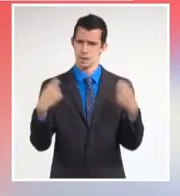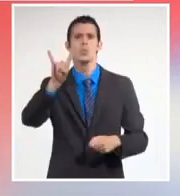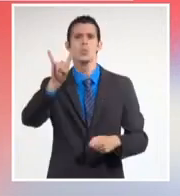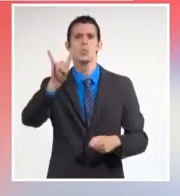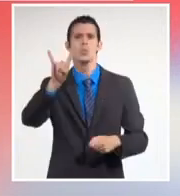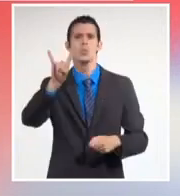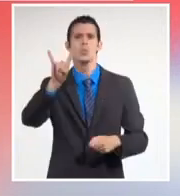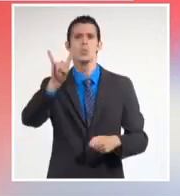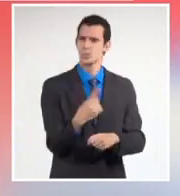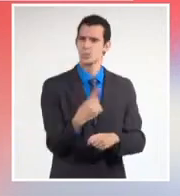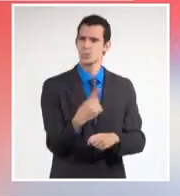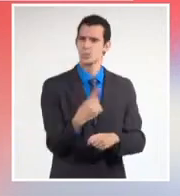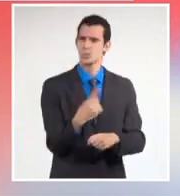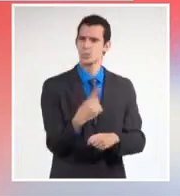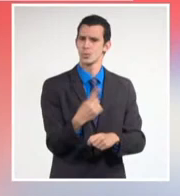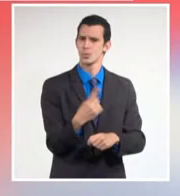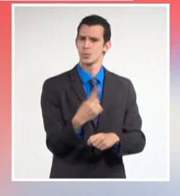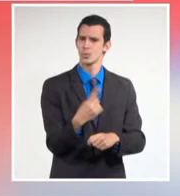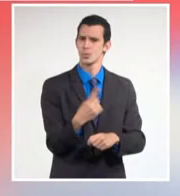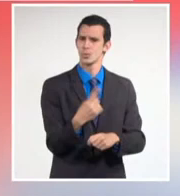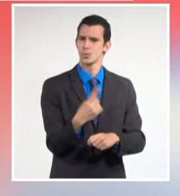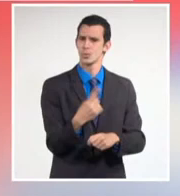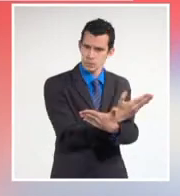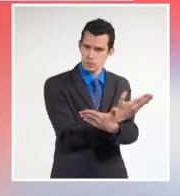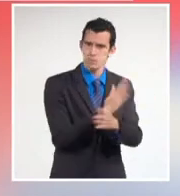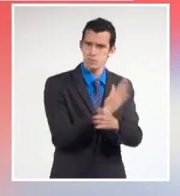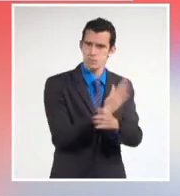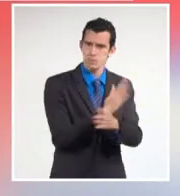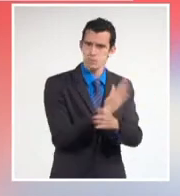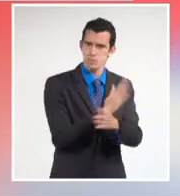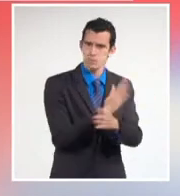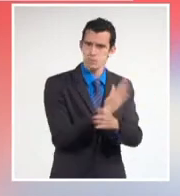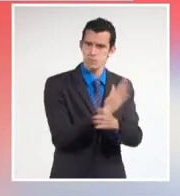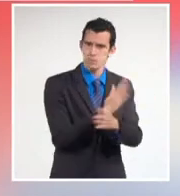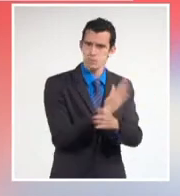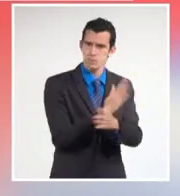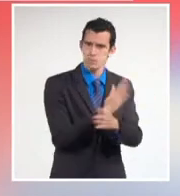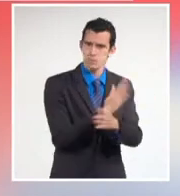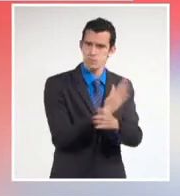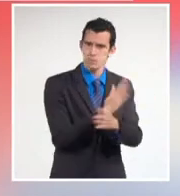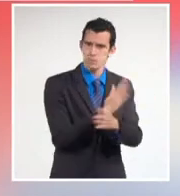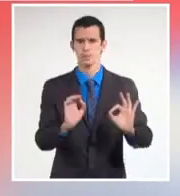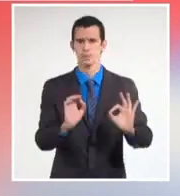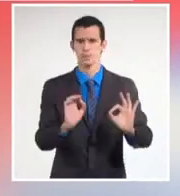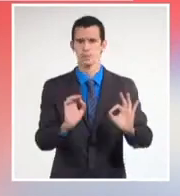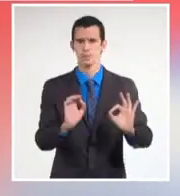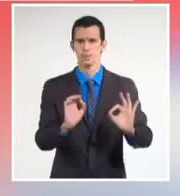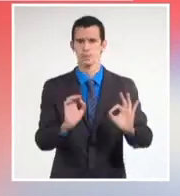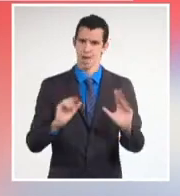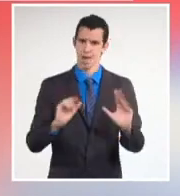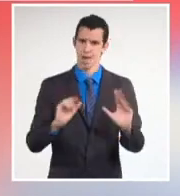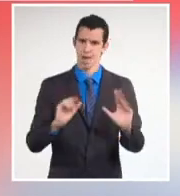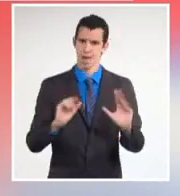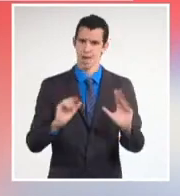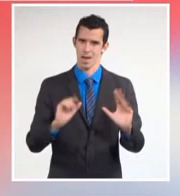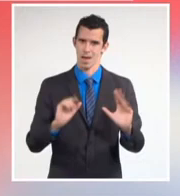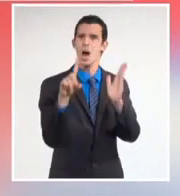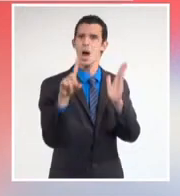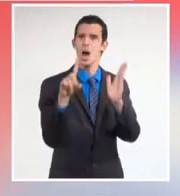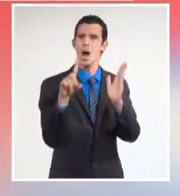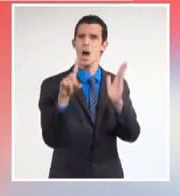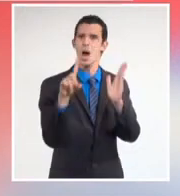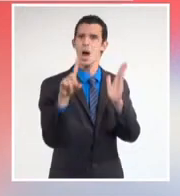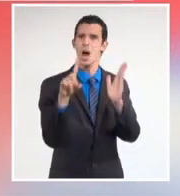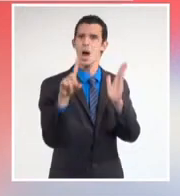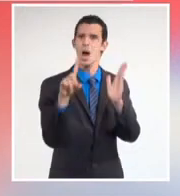crecimiento de los precios de la electricidad. Eso no está pasando en el mundo. En el mundo hay otro escenario.